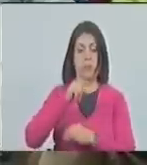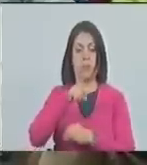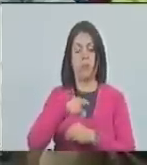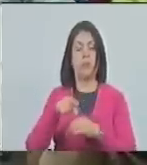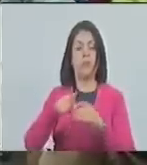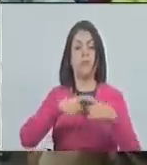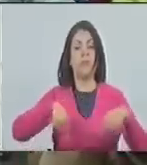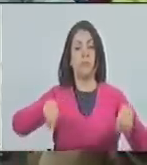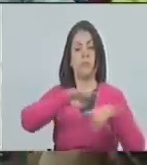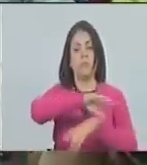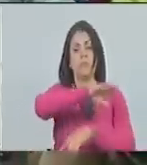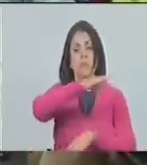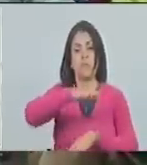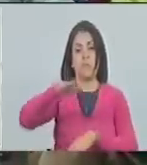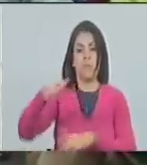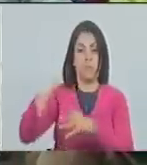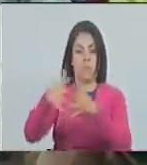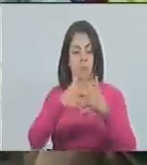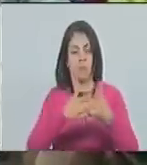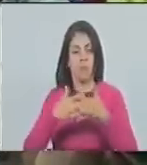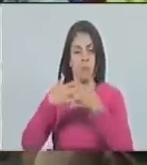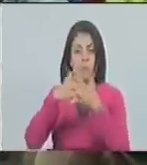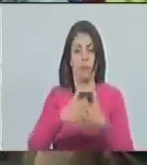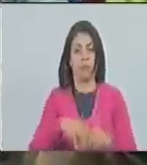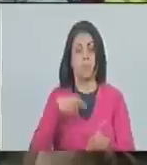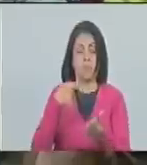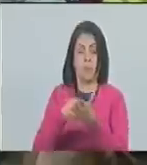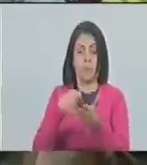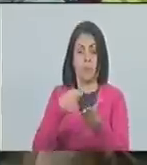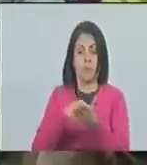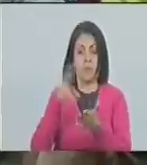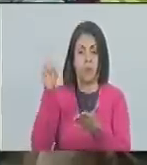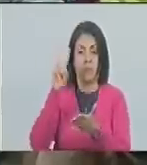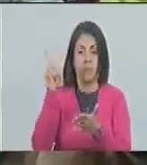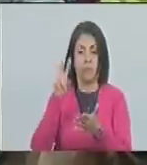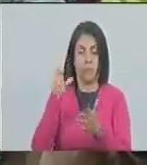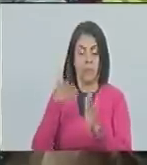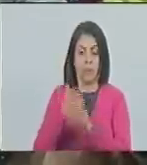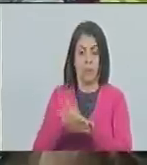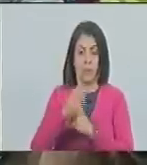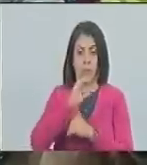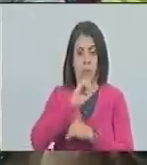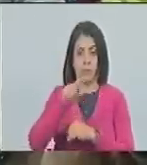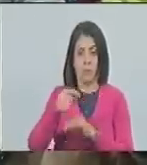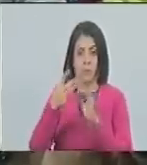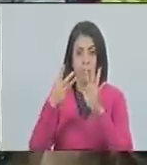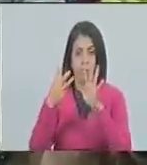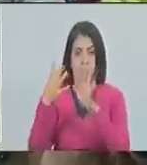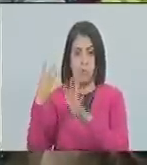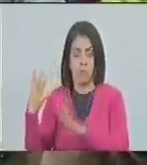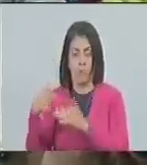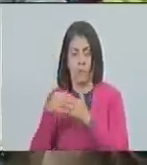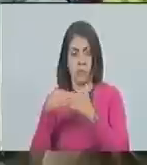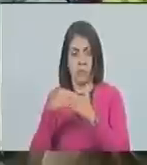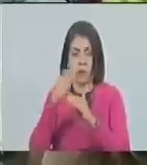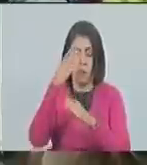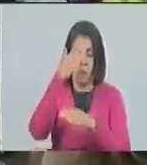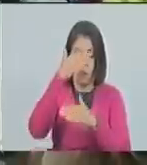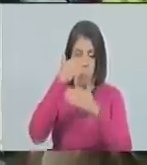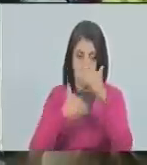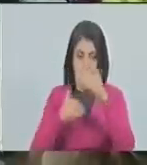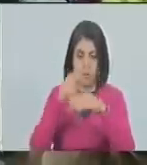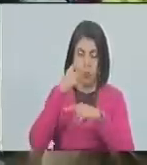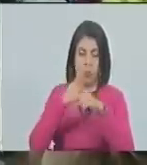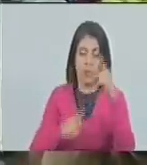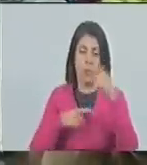la costa atlántica de los Estados Unidos, se lo pagaban a Venezuela en $0.89. Es decir, menos de la mitad de